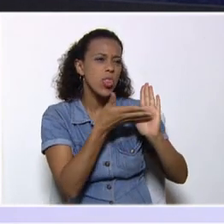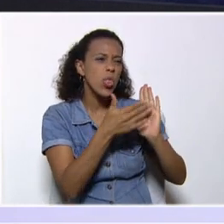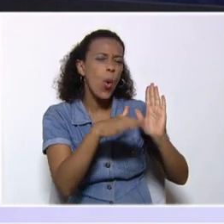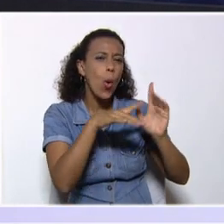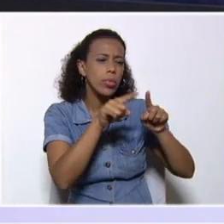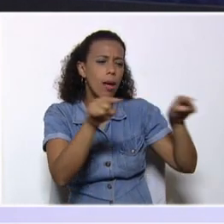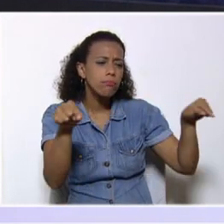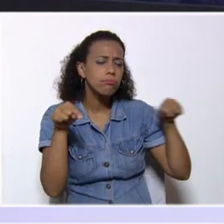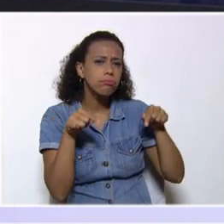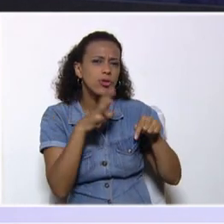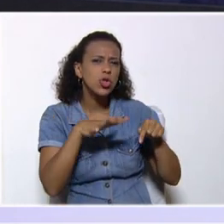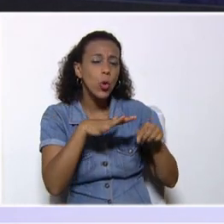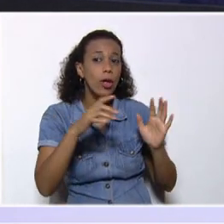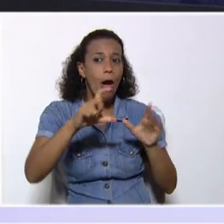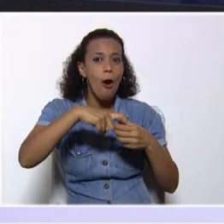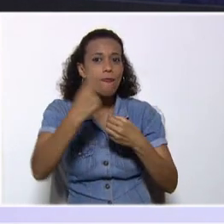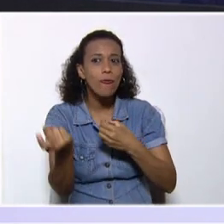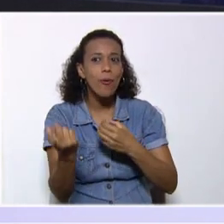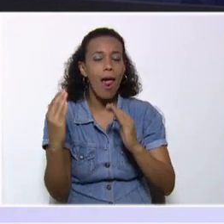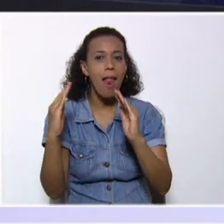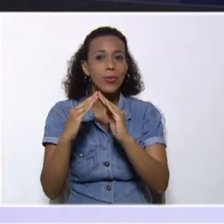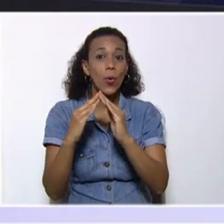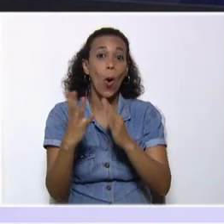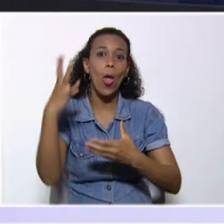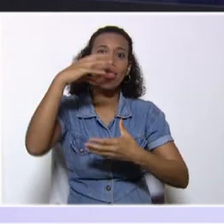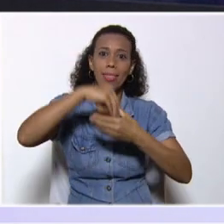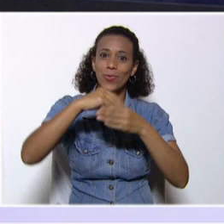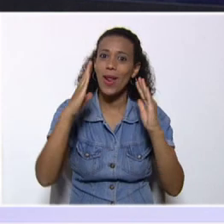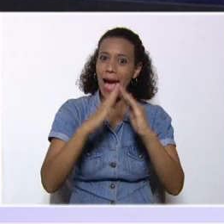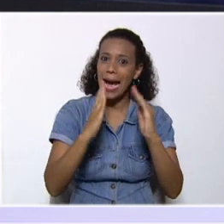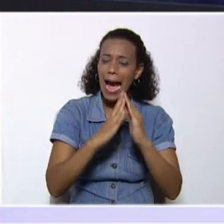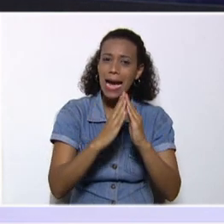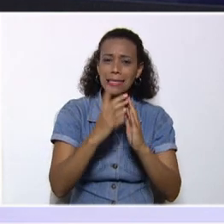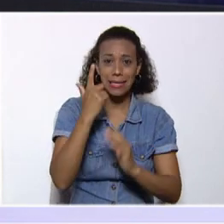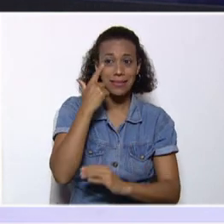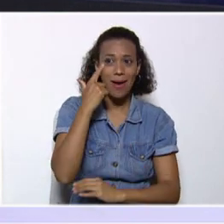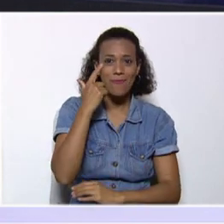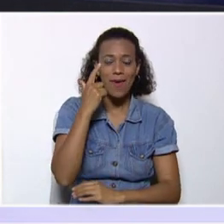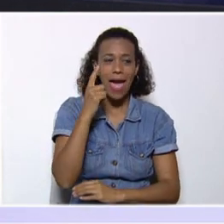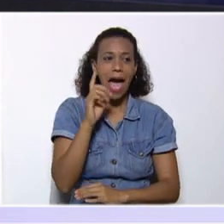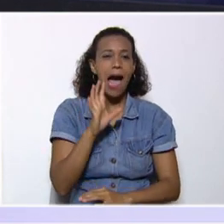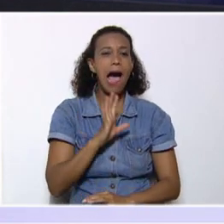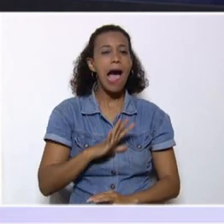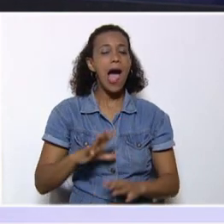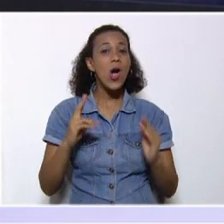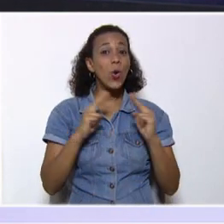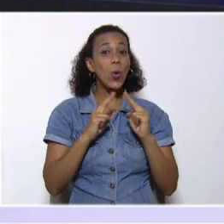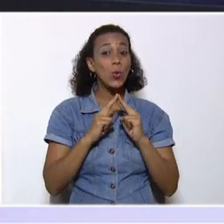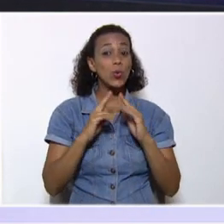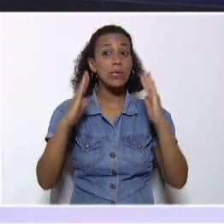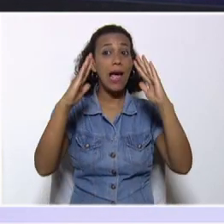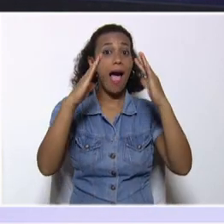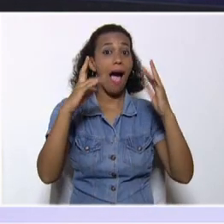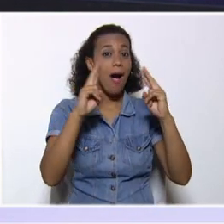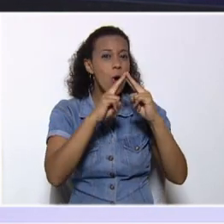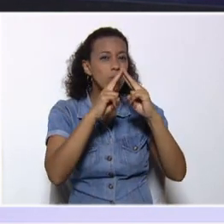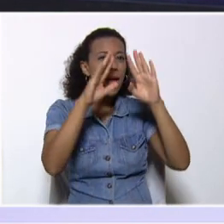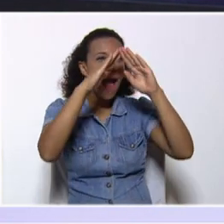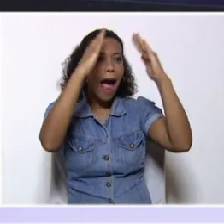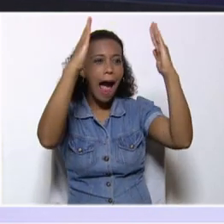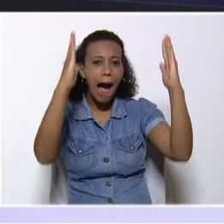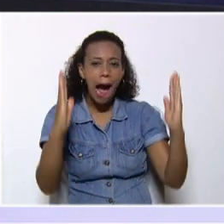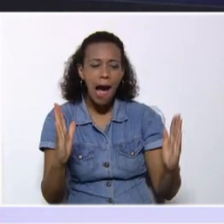no desde fuera de la comunidad, también lo podemos trabajar dentro de casa, porque a través de lo que es conocer nuestra casa, de lo que es